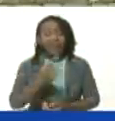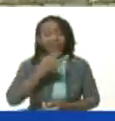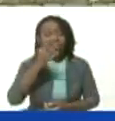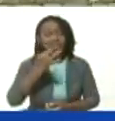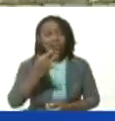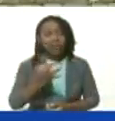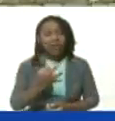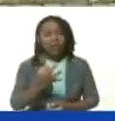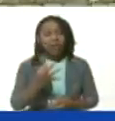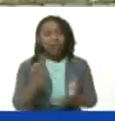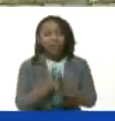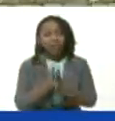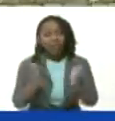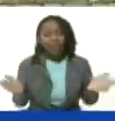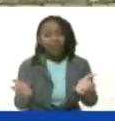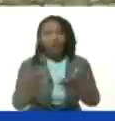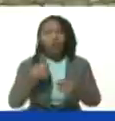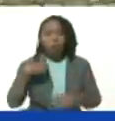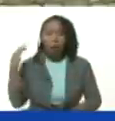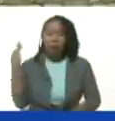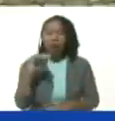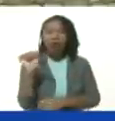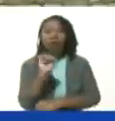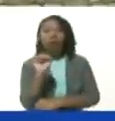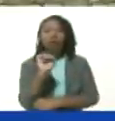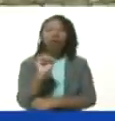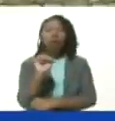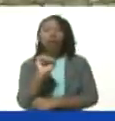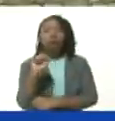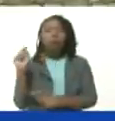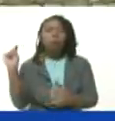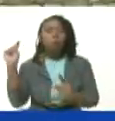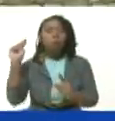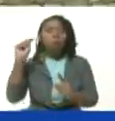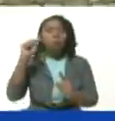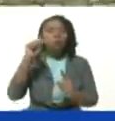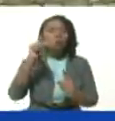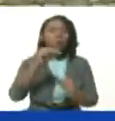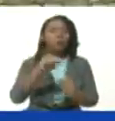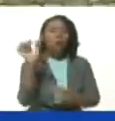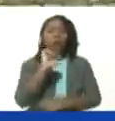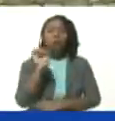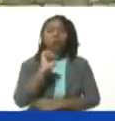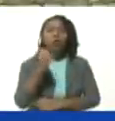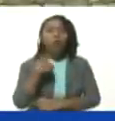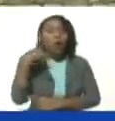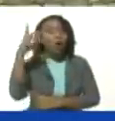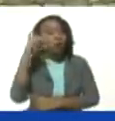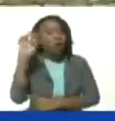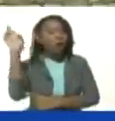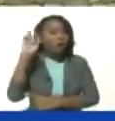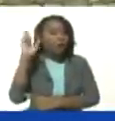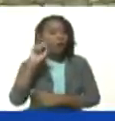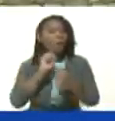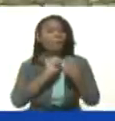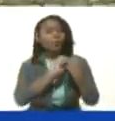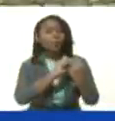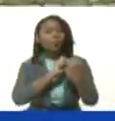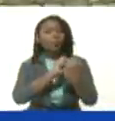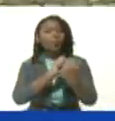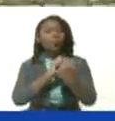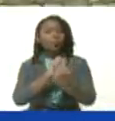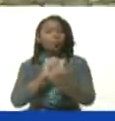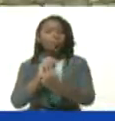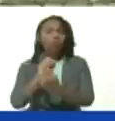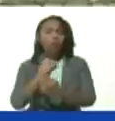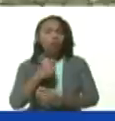verdaderamente motivado. Yo venía en el carro hacia acá y venía escuchando por la radio el debate